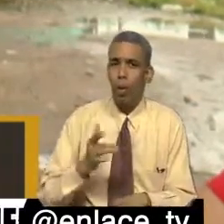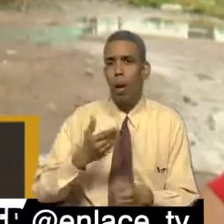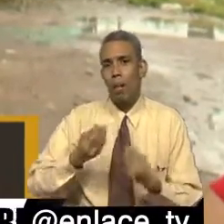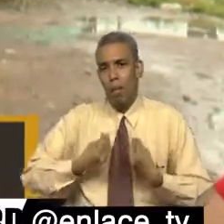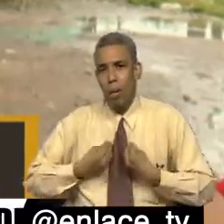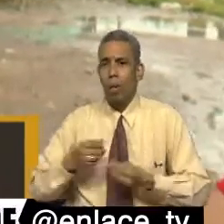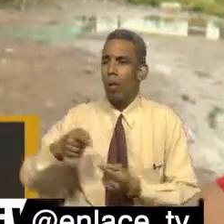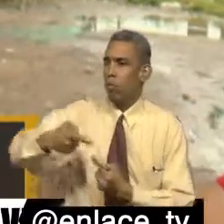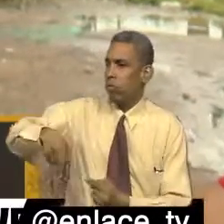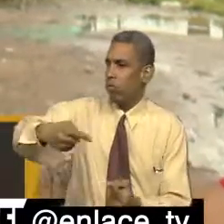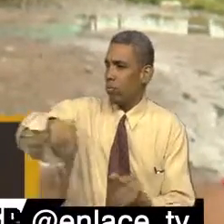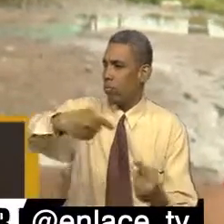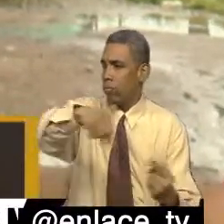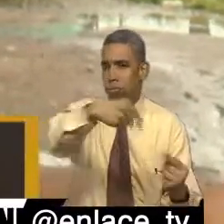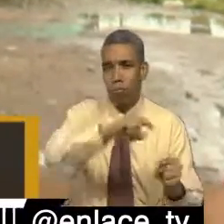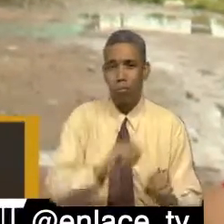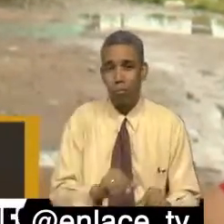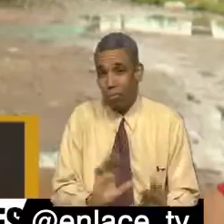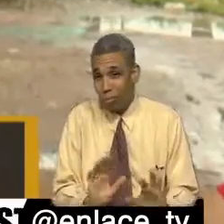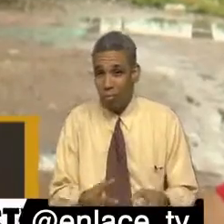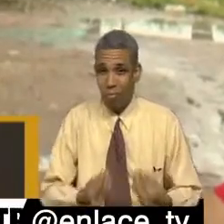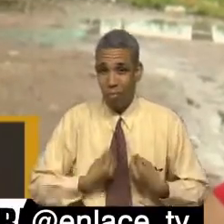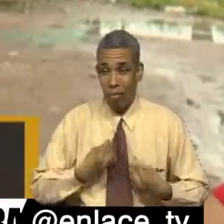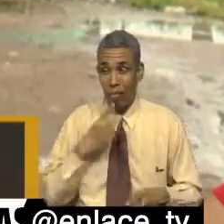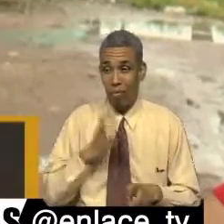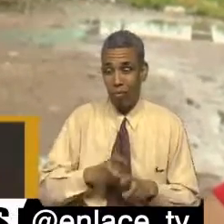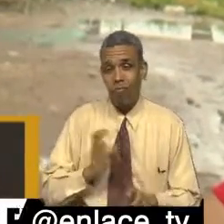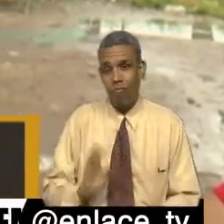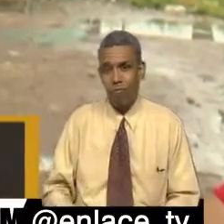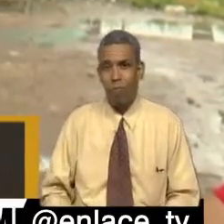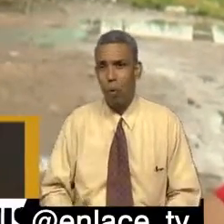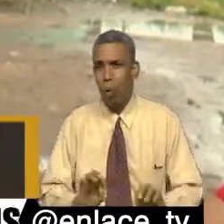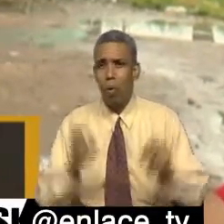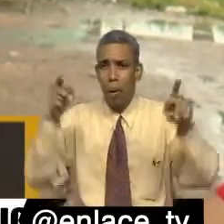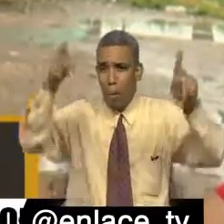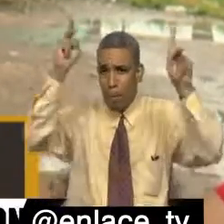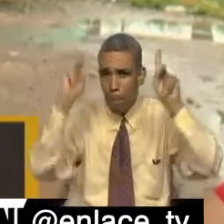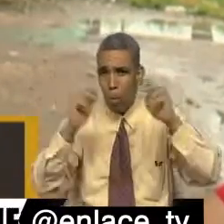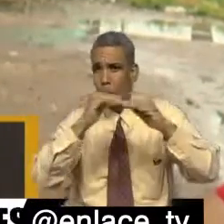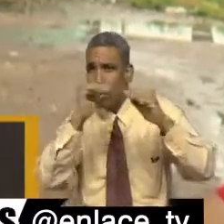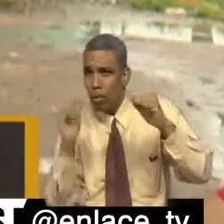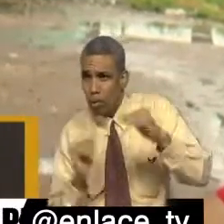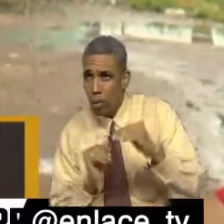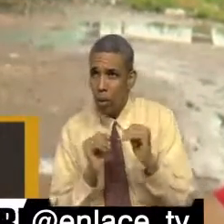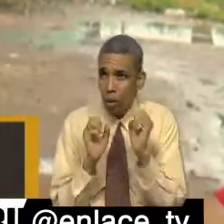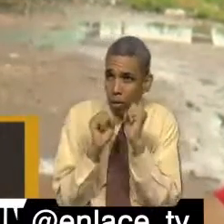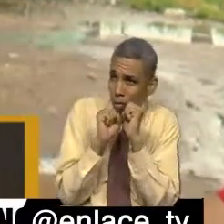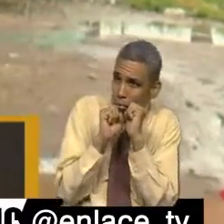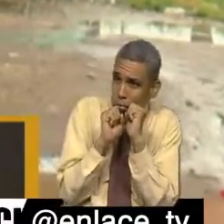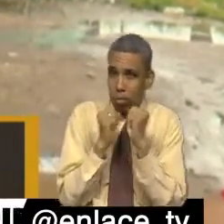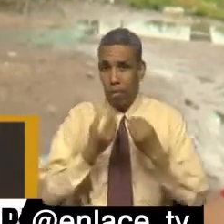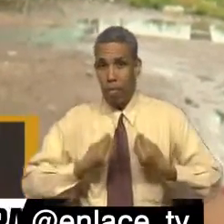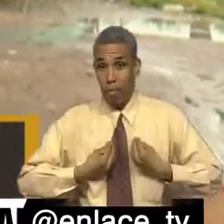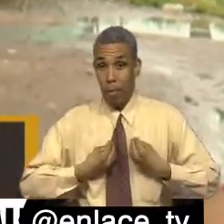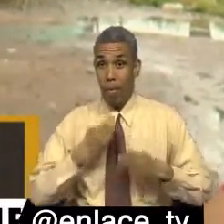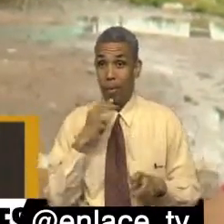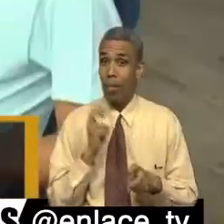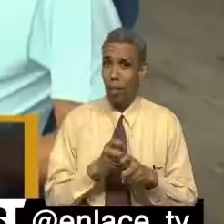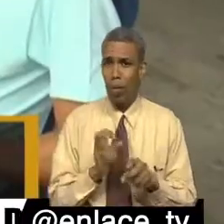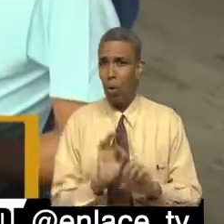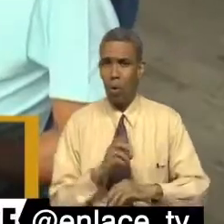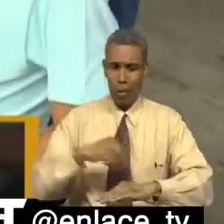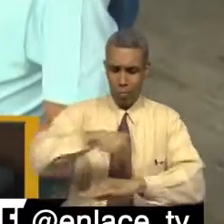lamentablemente tienen hoy que vivir una situación como esta, debajo de un puente, en un cambuche, en la calle, durmiendo en los